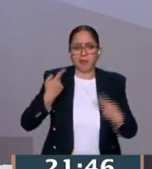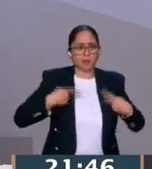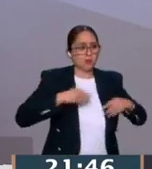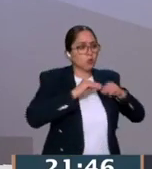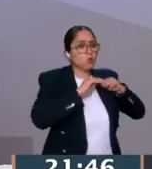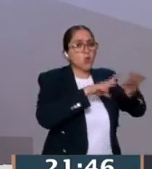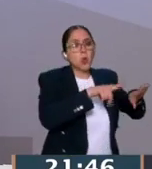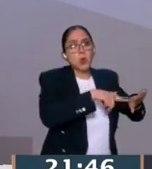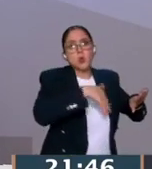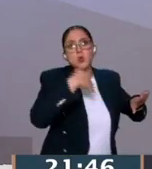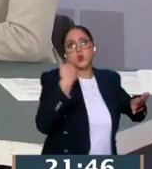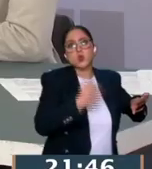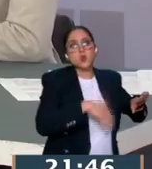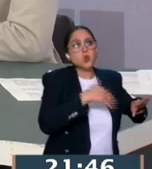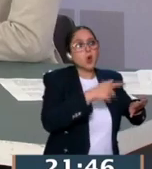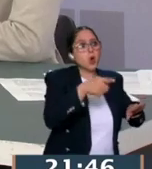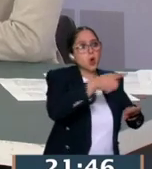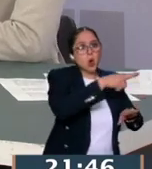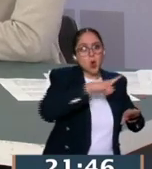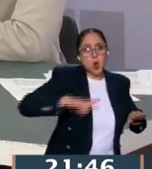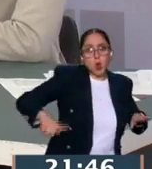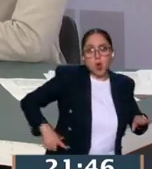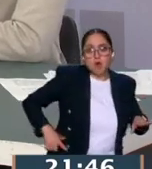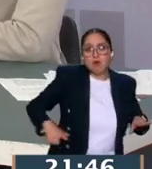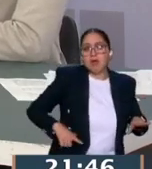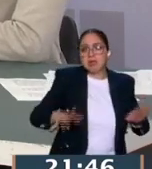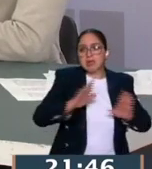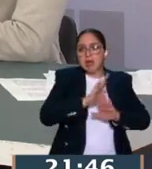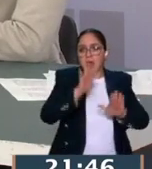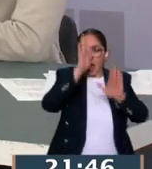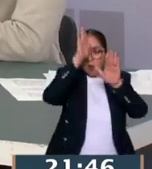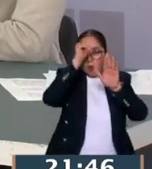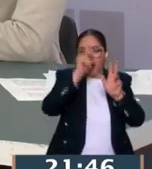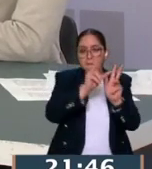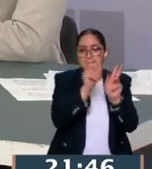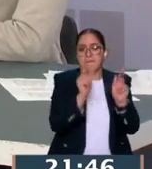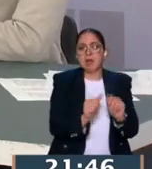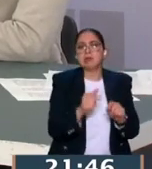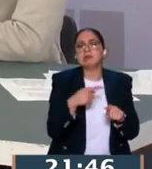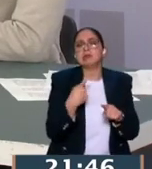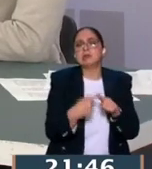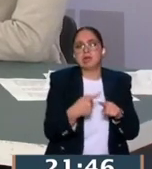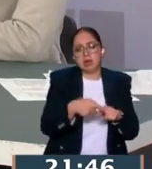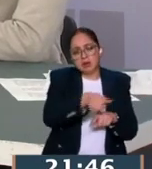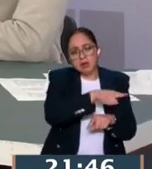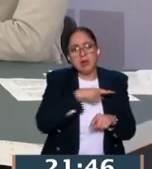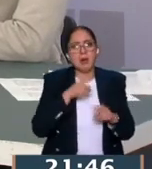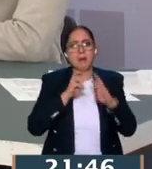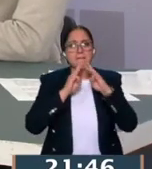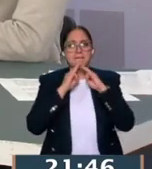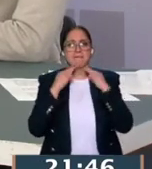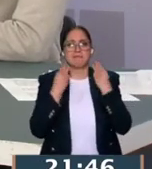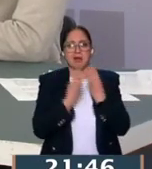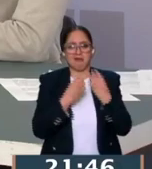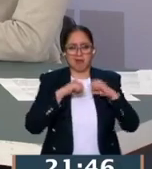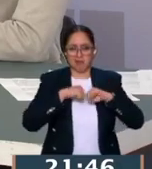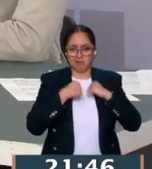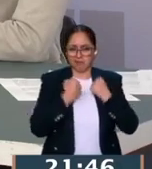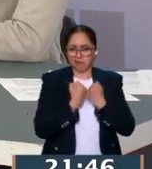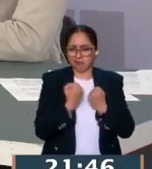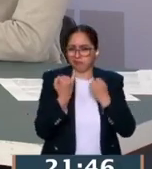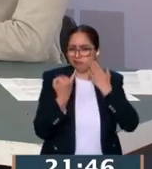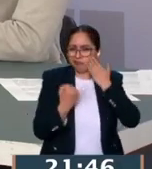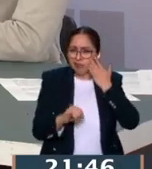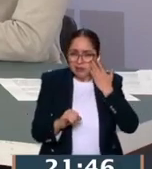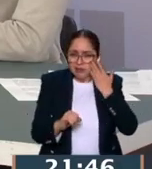que casi ya estaban firmando el pacto de paz con grupos delincuenciales, ¿no? Entonces,